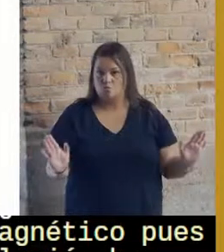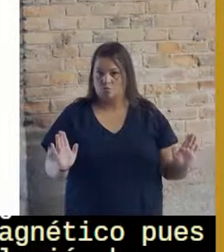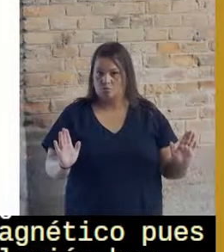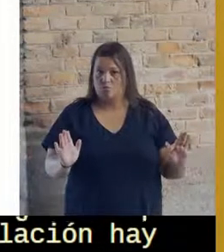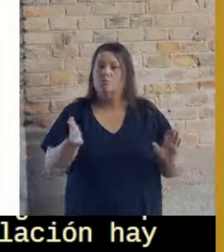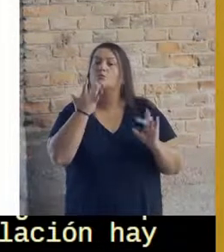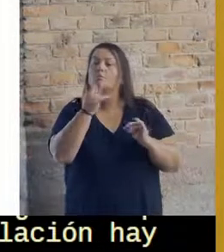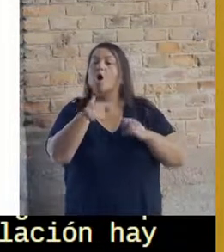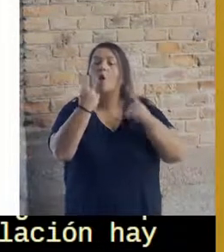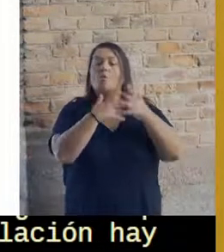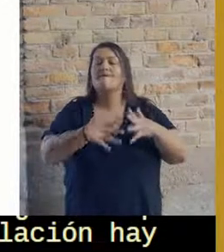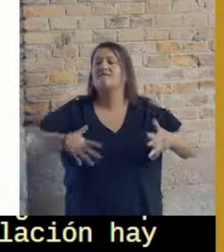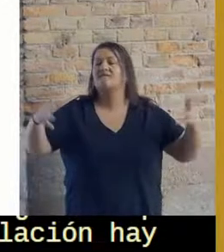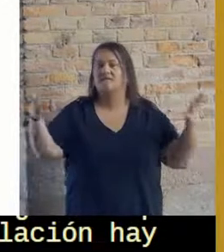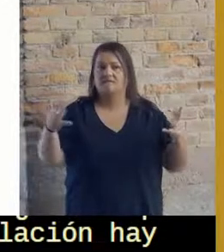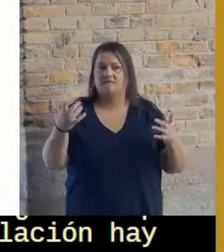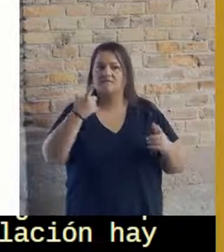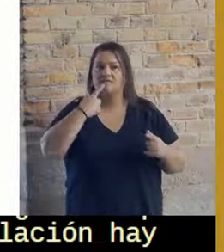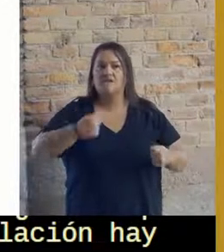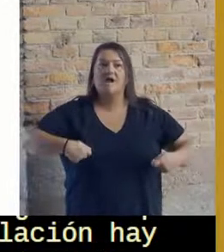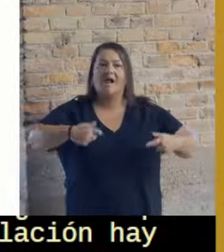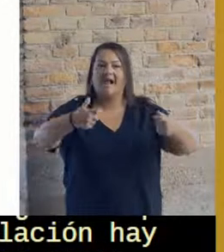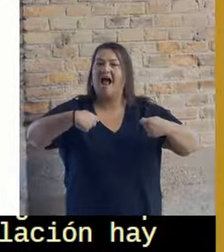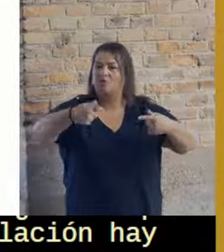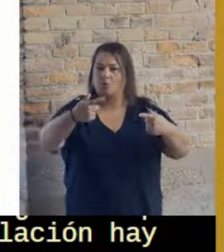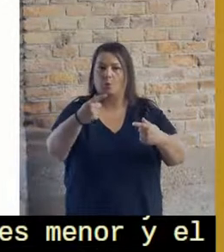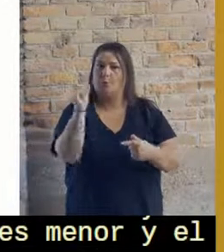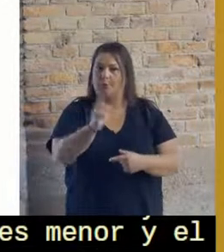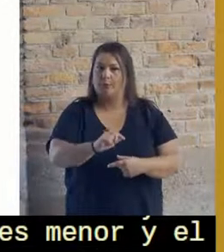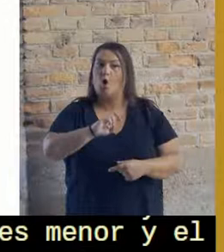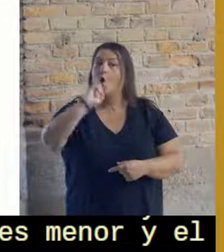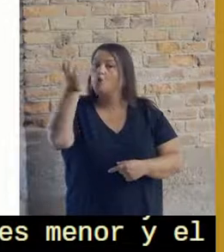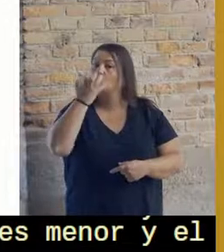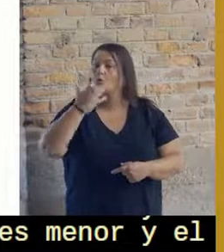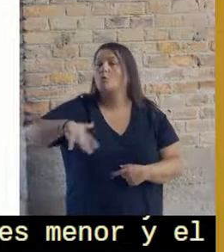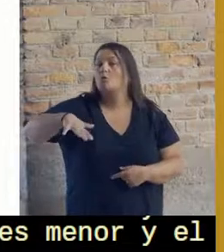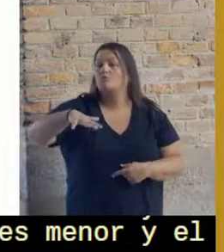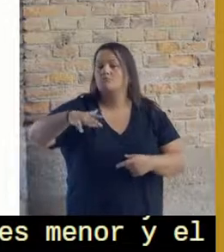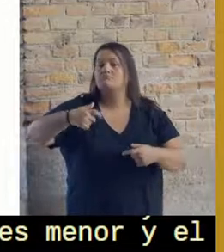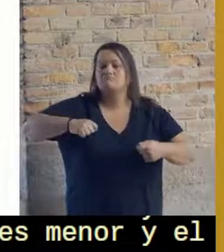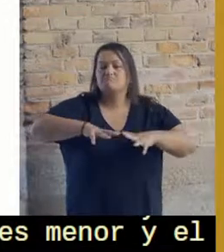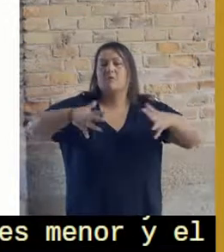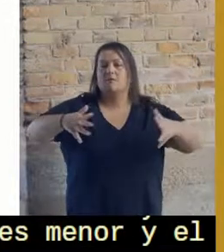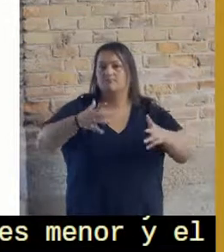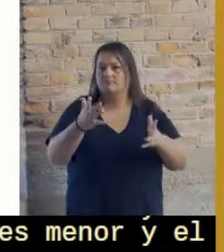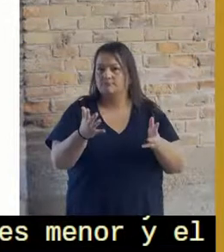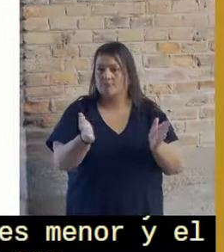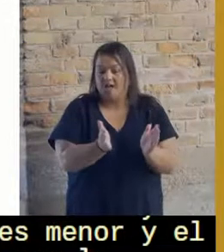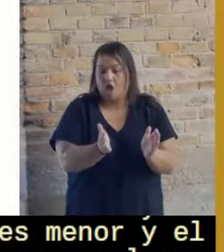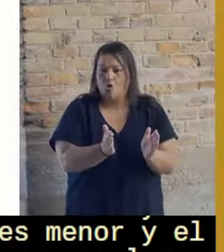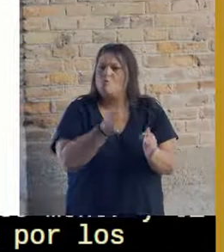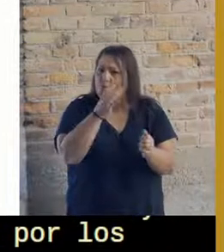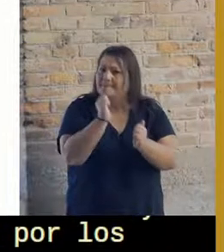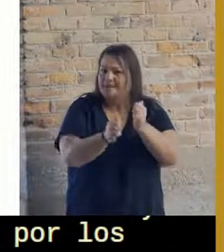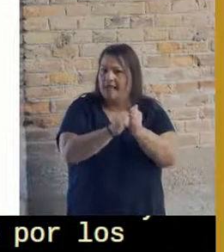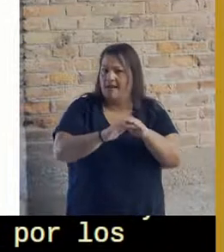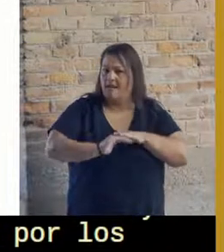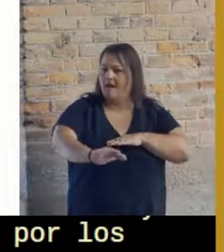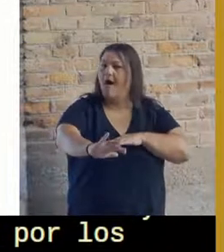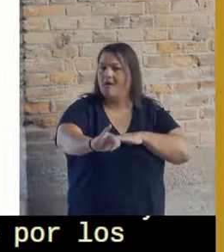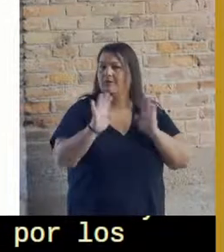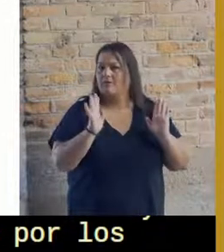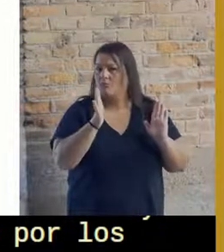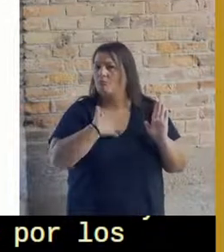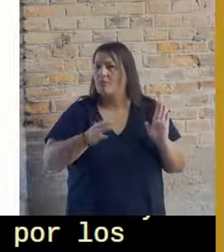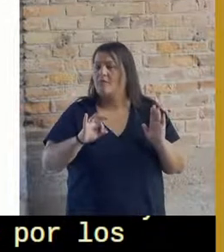sitios que son más grandes y que a lo mejor un coste es menor y hay sitios más pequeños donde el coste es mayor por qué es es por los residuos metálicos que tenga